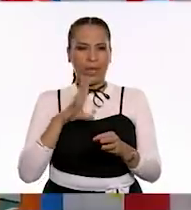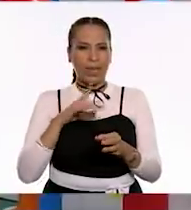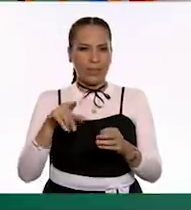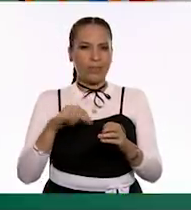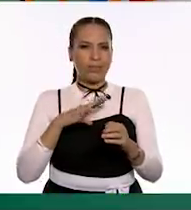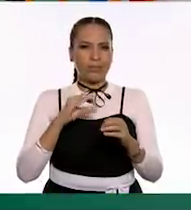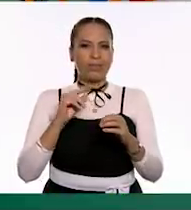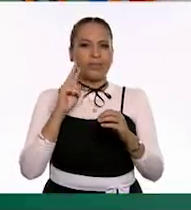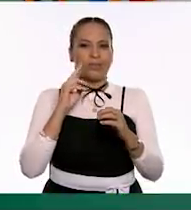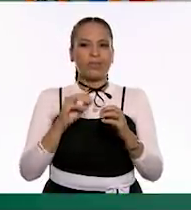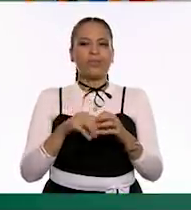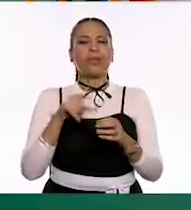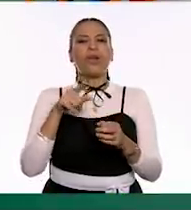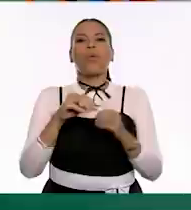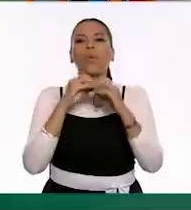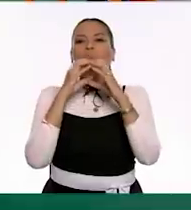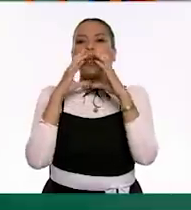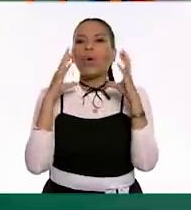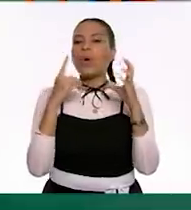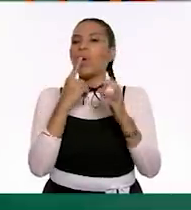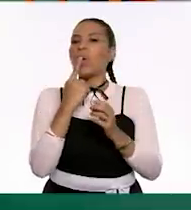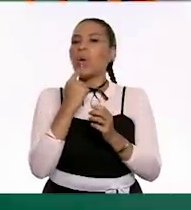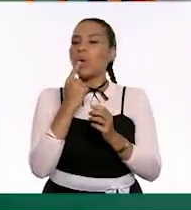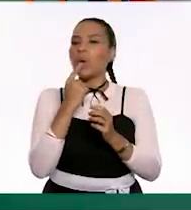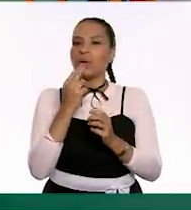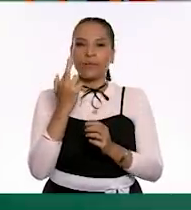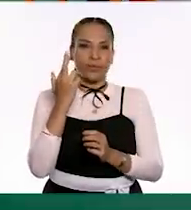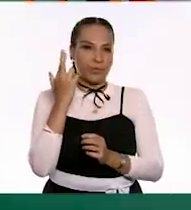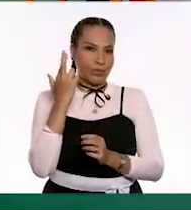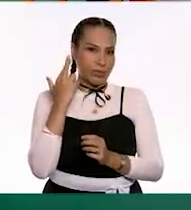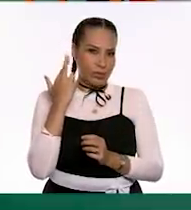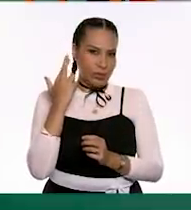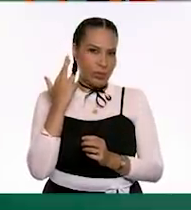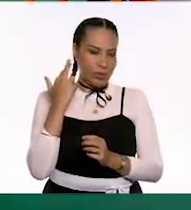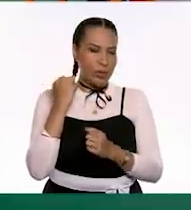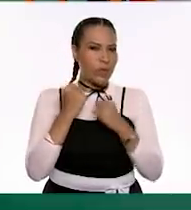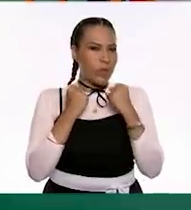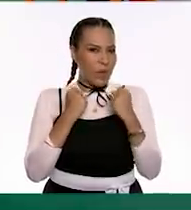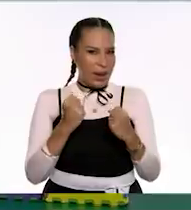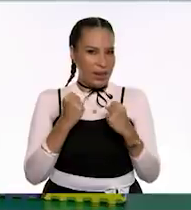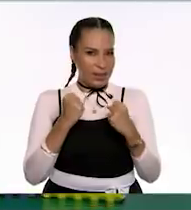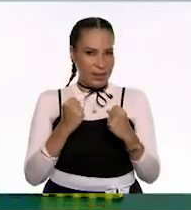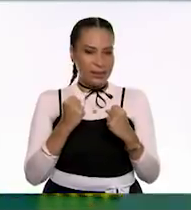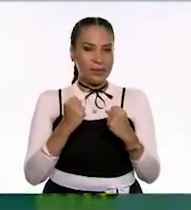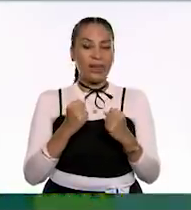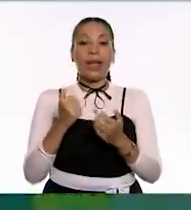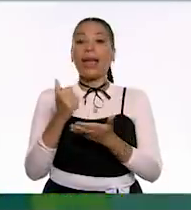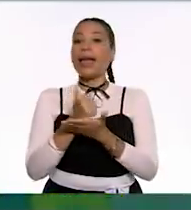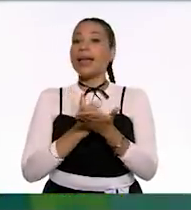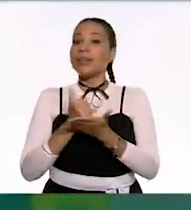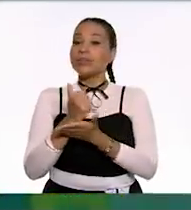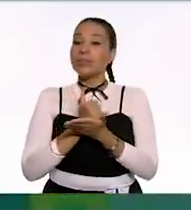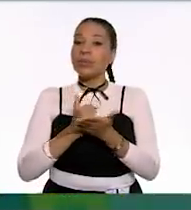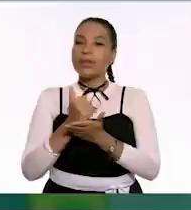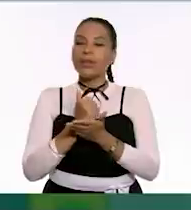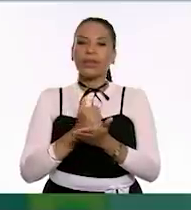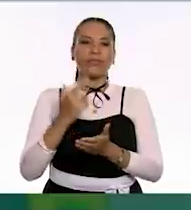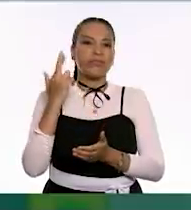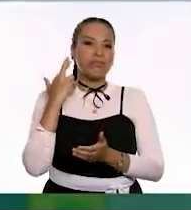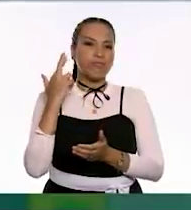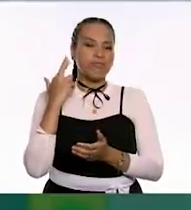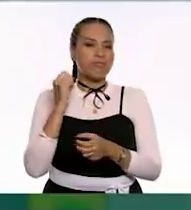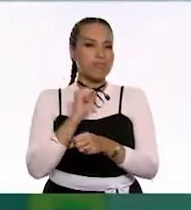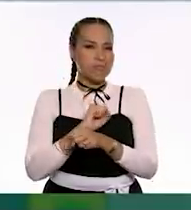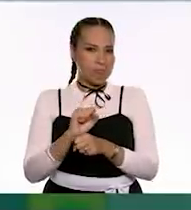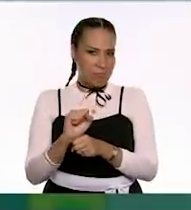aquí. Los rojos van a ser los sonidos fuertes y los azules van a ser los sonidos